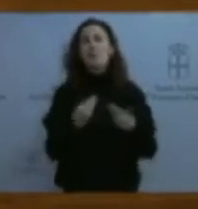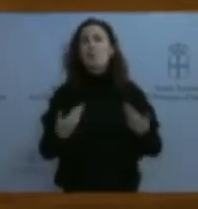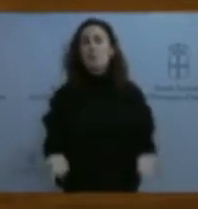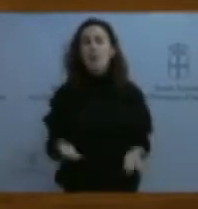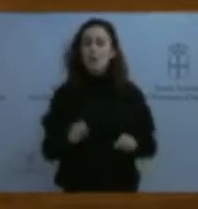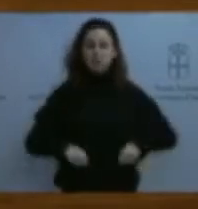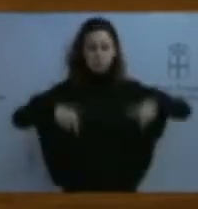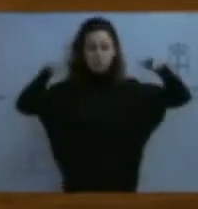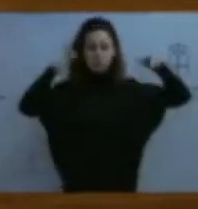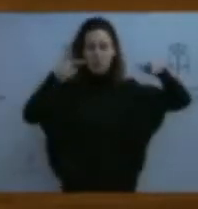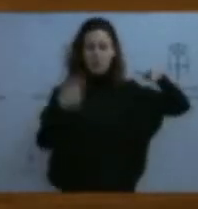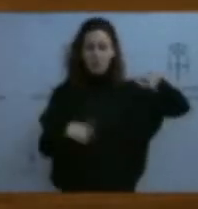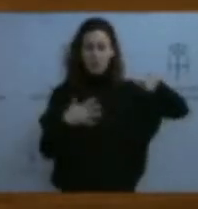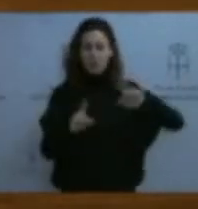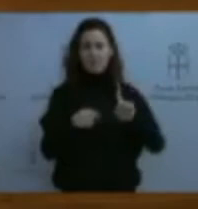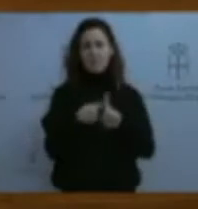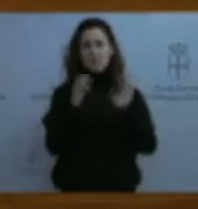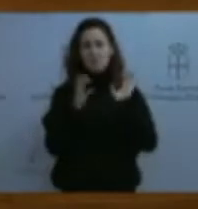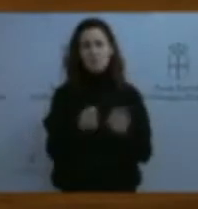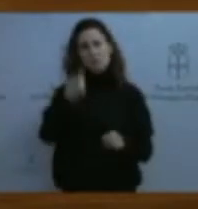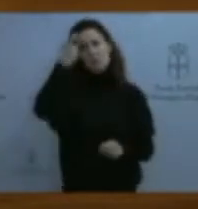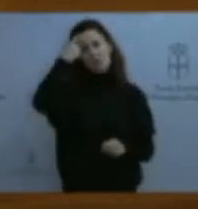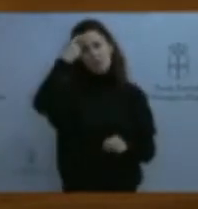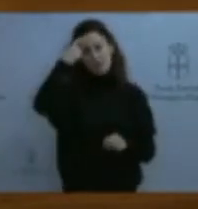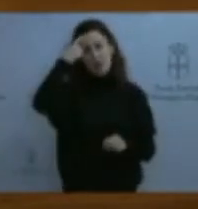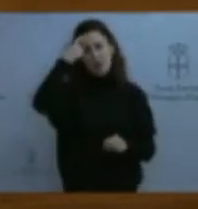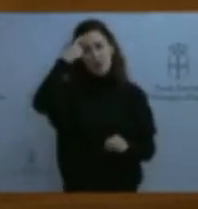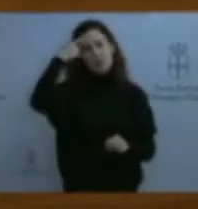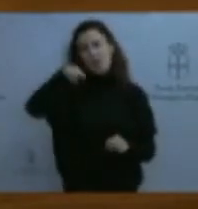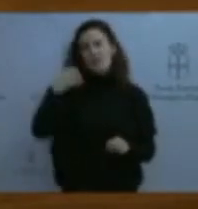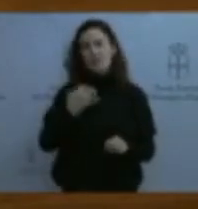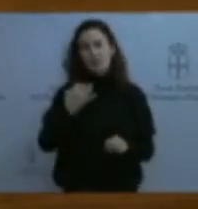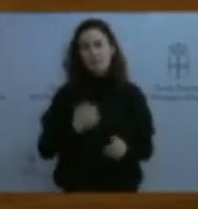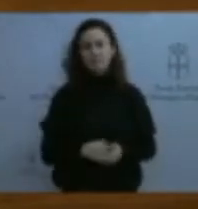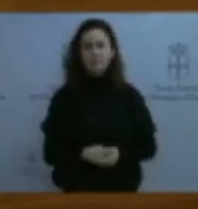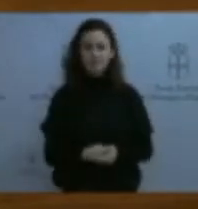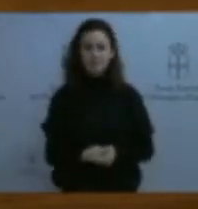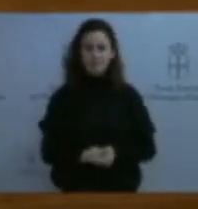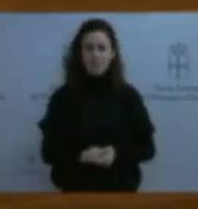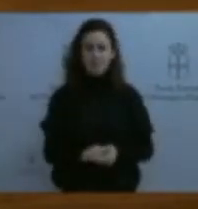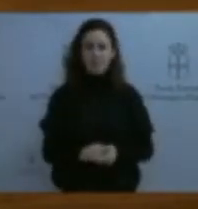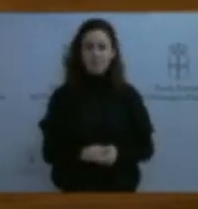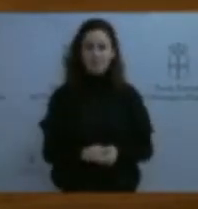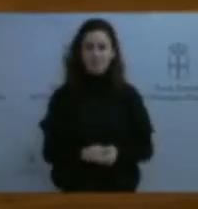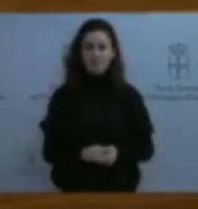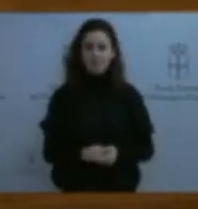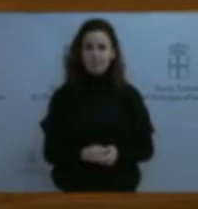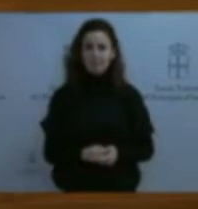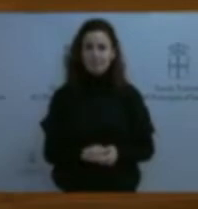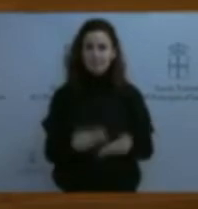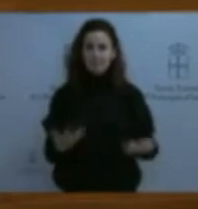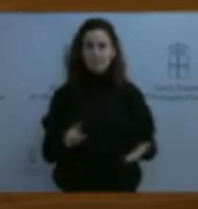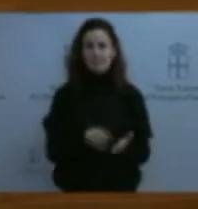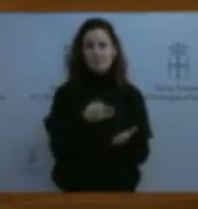con su ubicación y con las condiciones físicas y mentales de las personas que los habitan. Sobre la carencia de